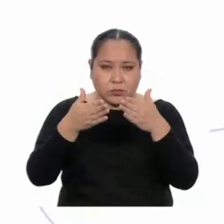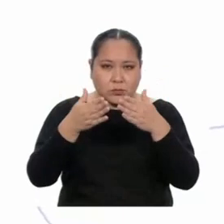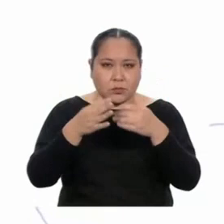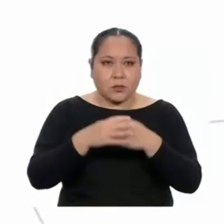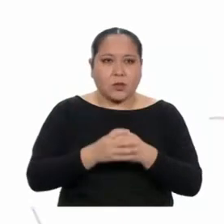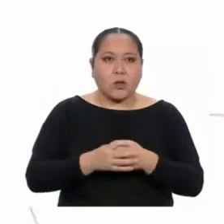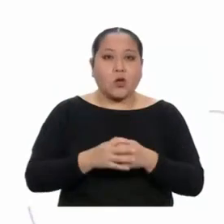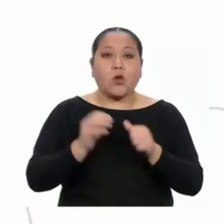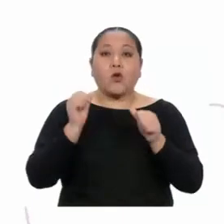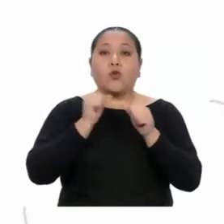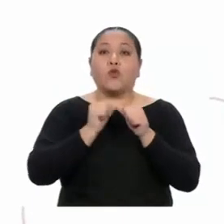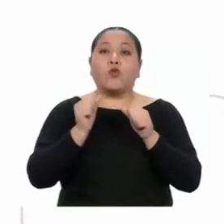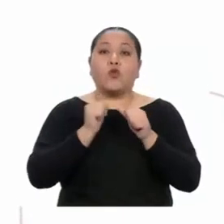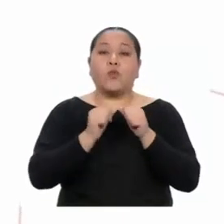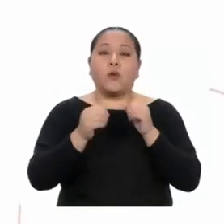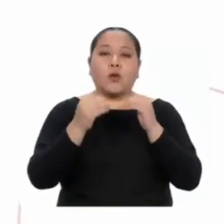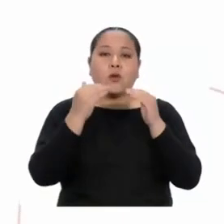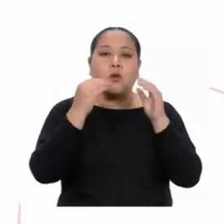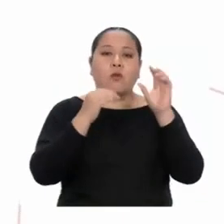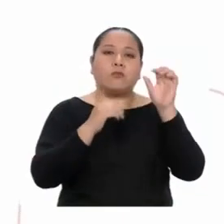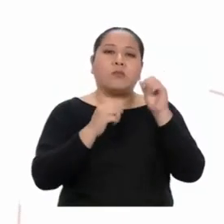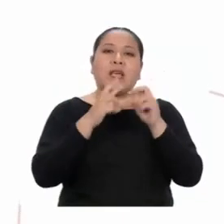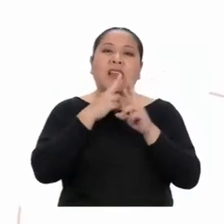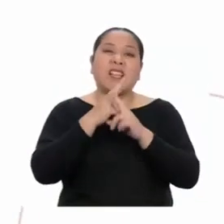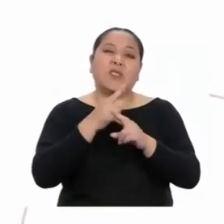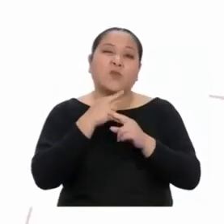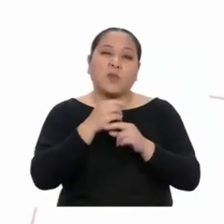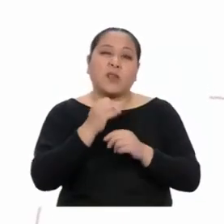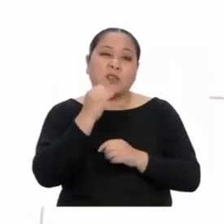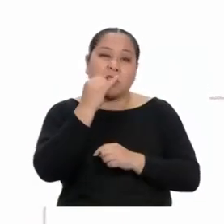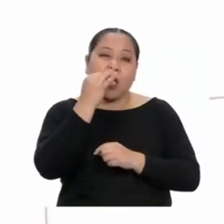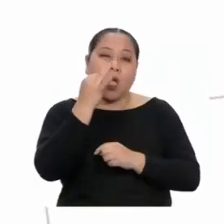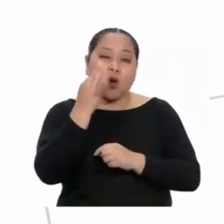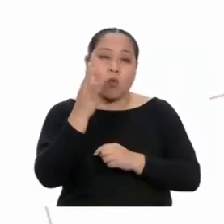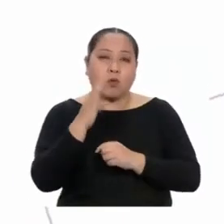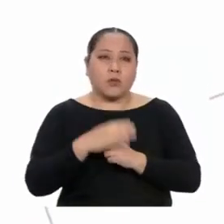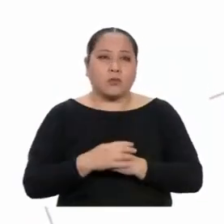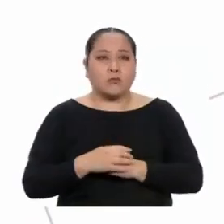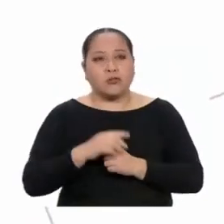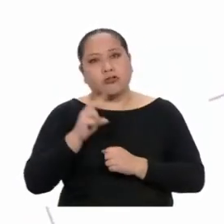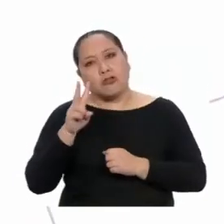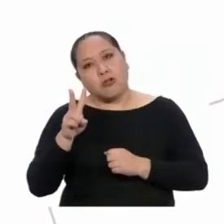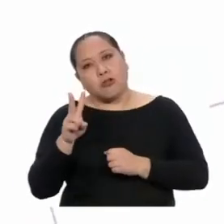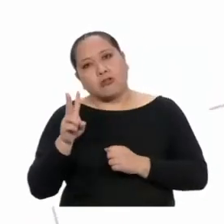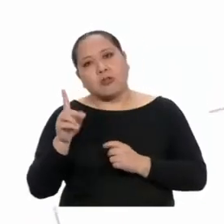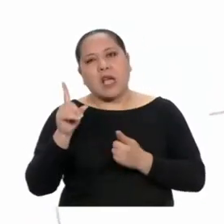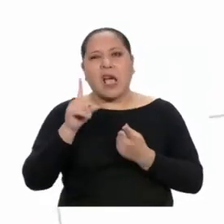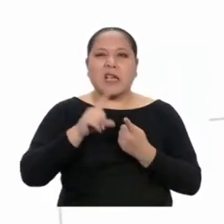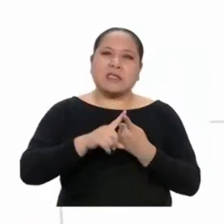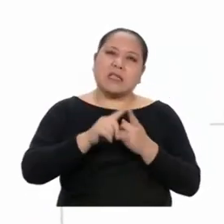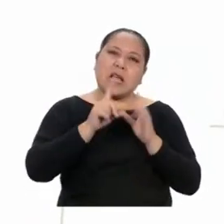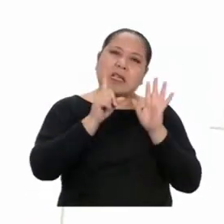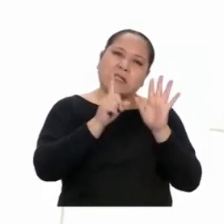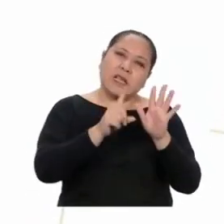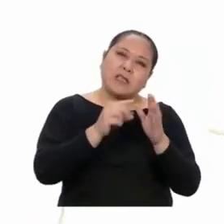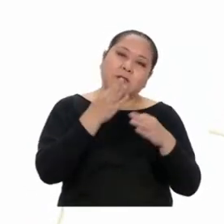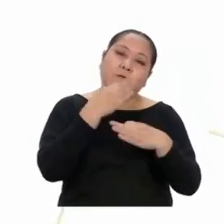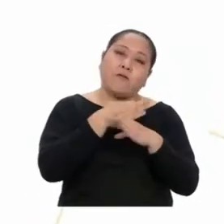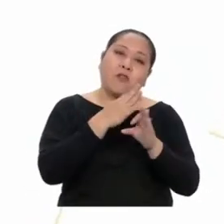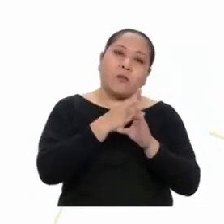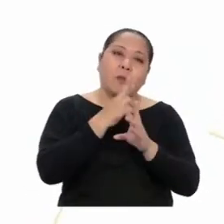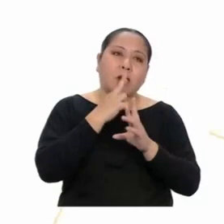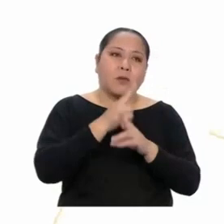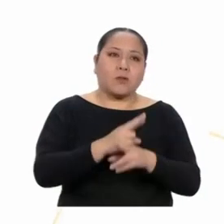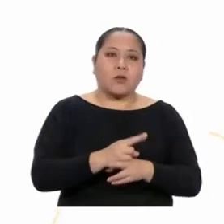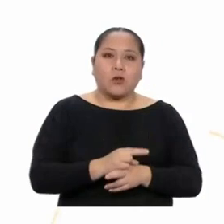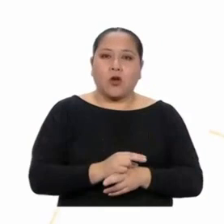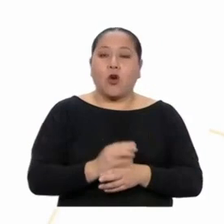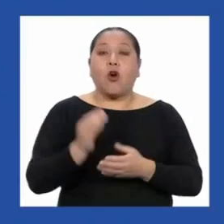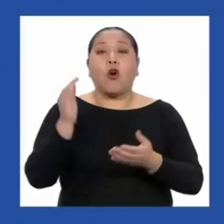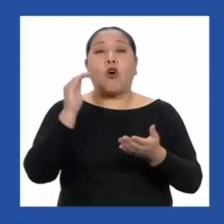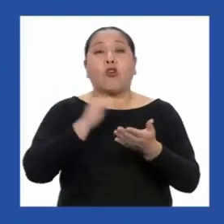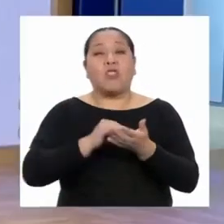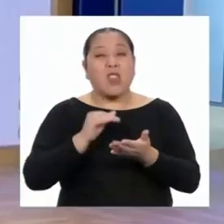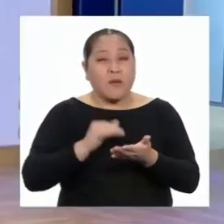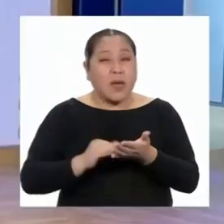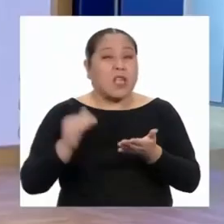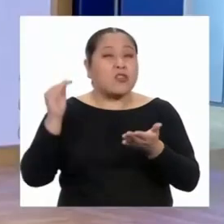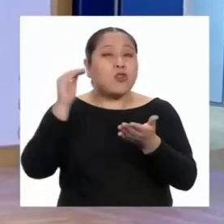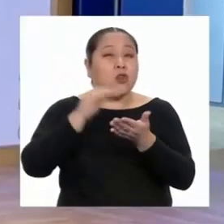número equilibrado de alternativas como respuestas. Entre 2 y 6 está bien. Y no hagas 2 veces la misma